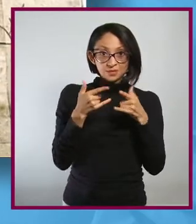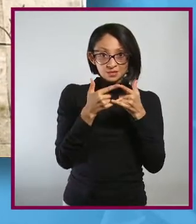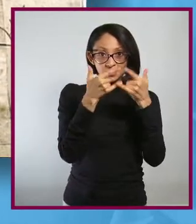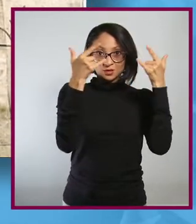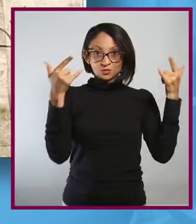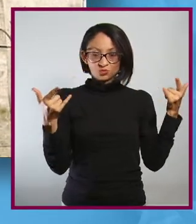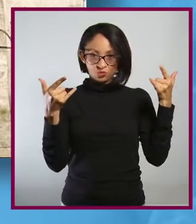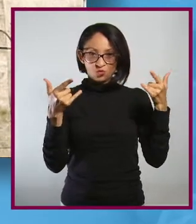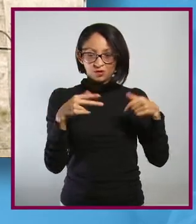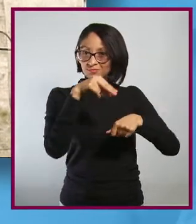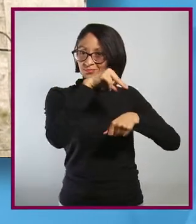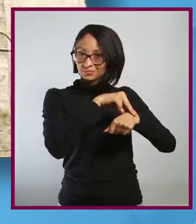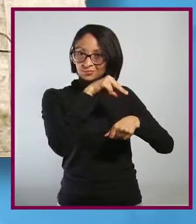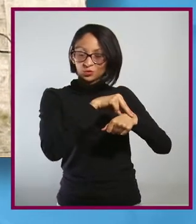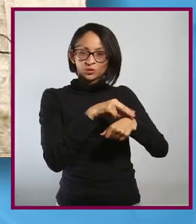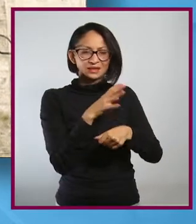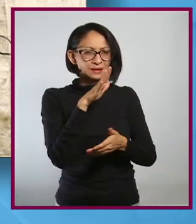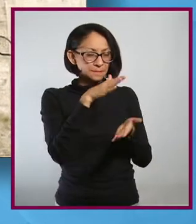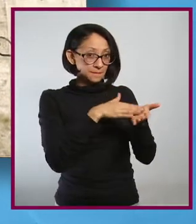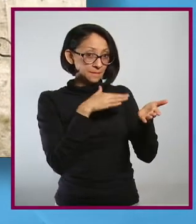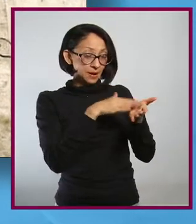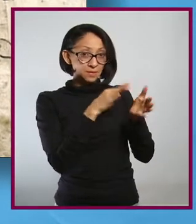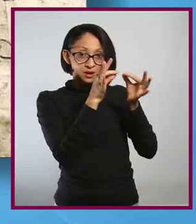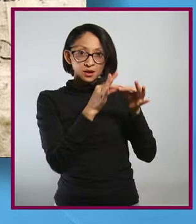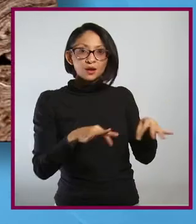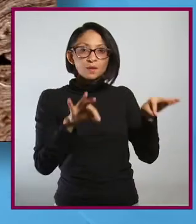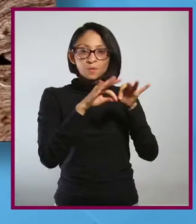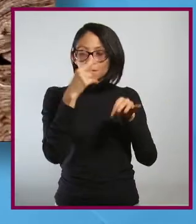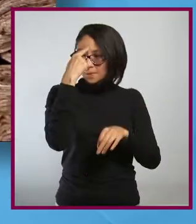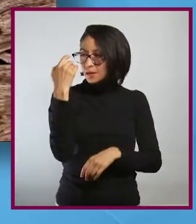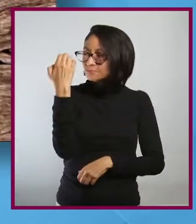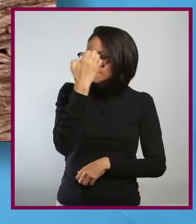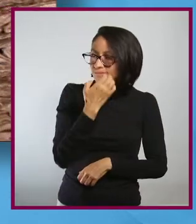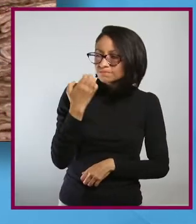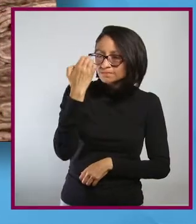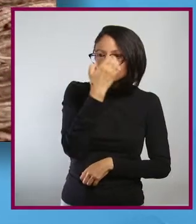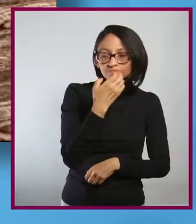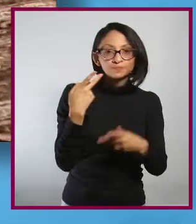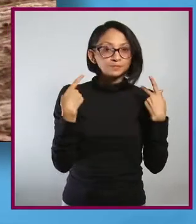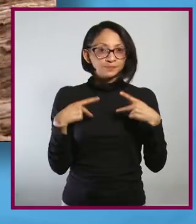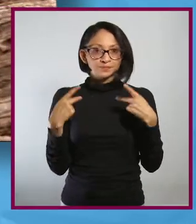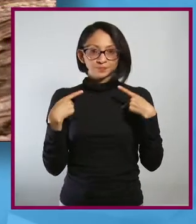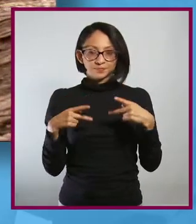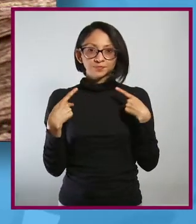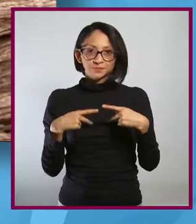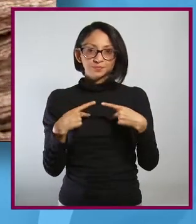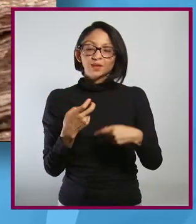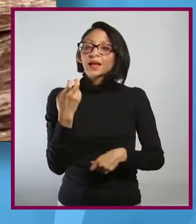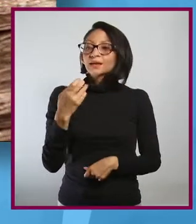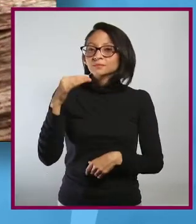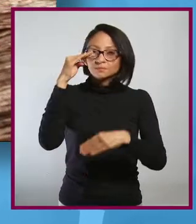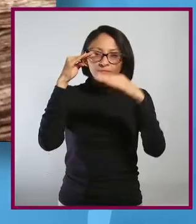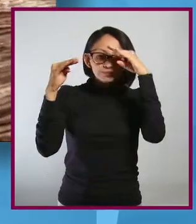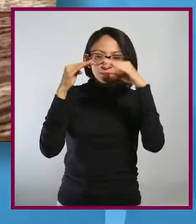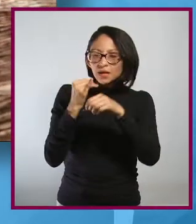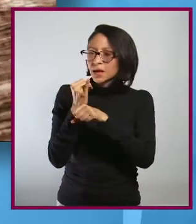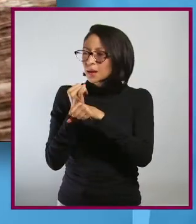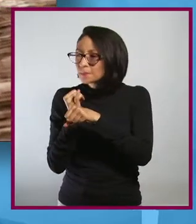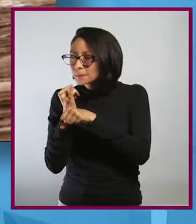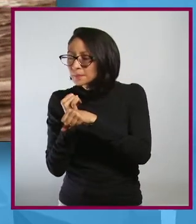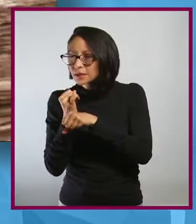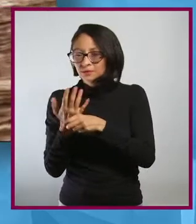nace la historia clínica, un documento fundamental para la observación del paciente. Derivado de sus reflexiones